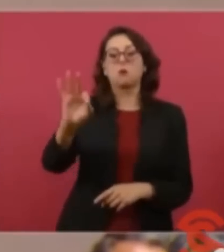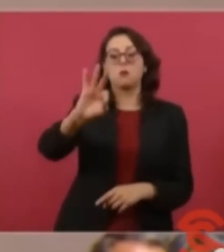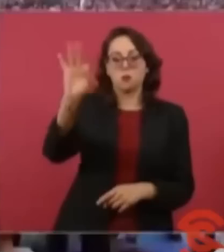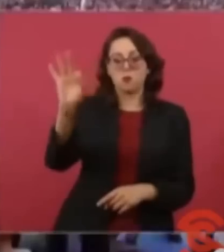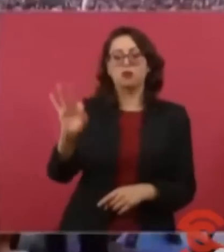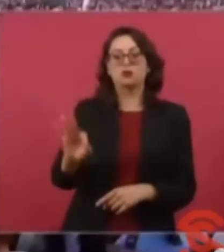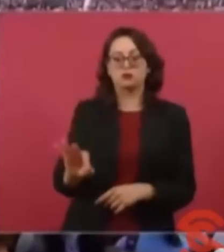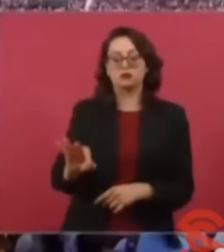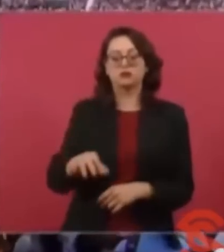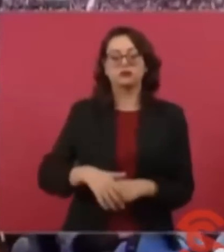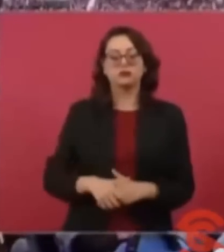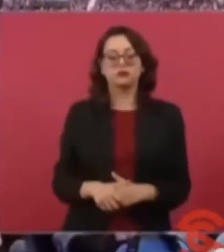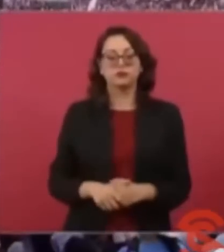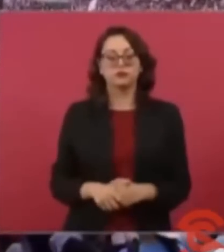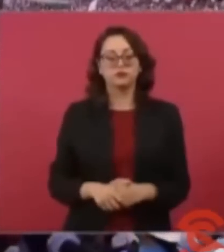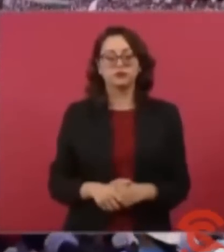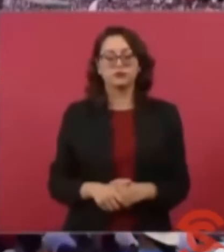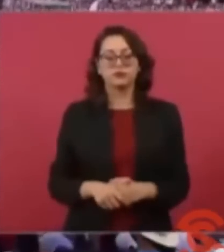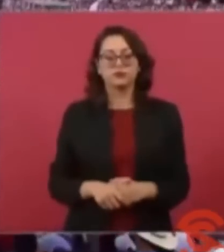mexicanos.